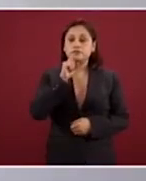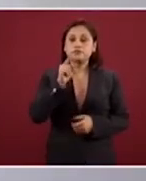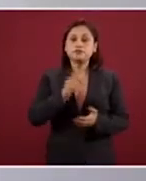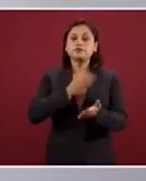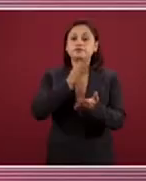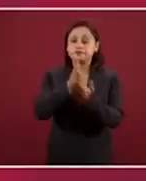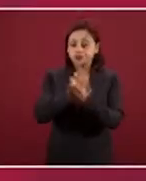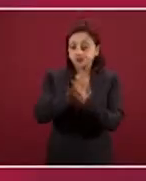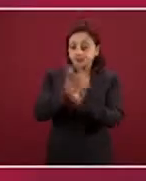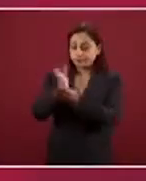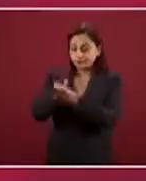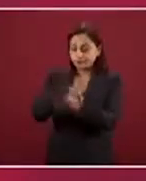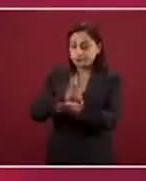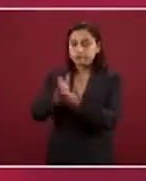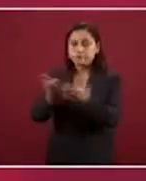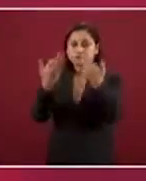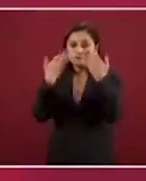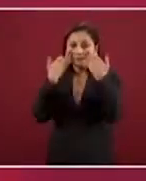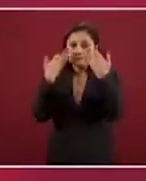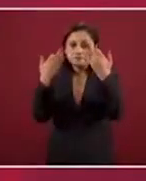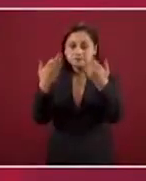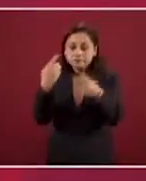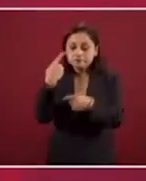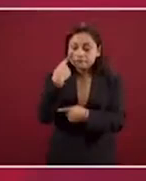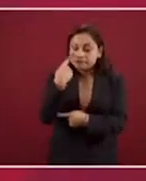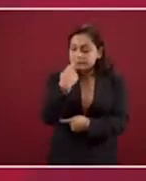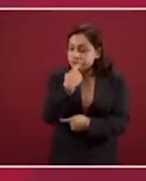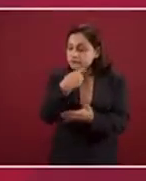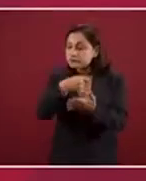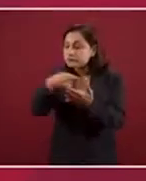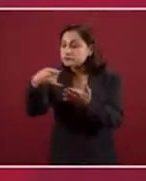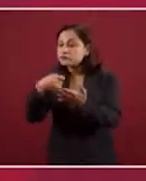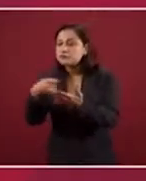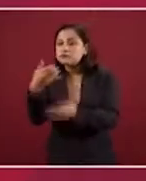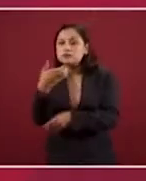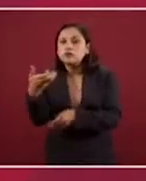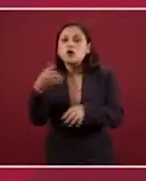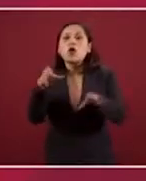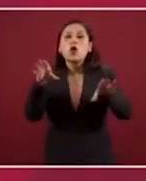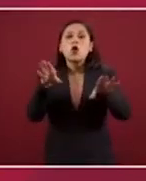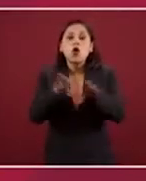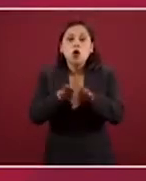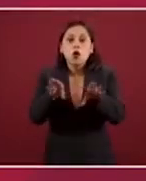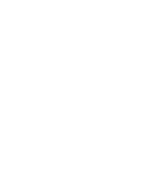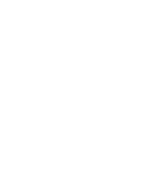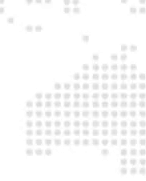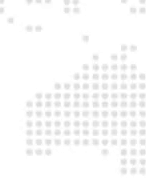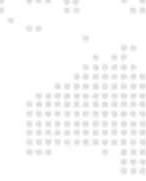a ver viveros y plantaciones en proceso de siembra.